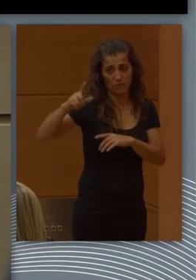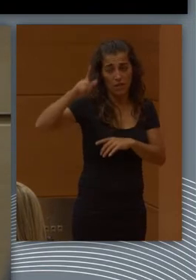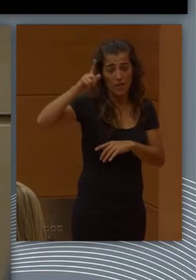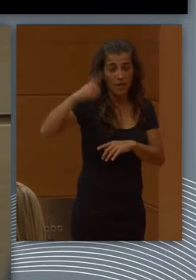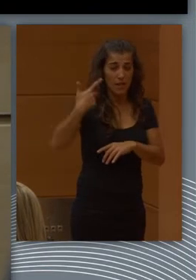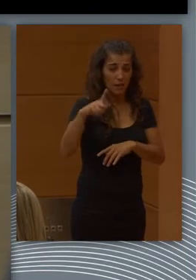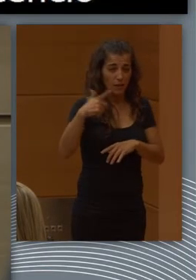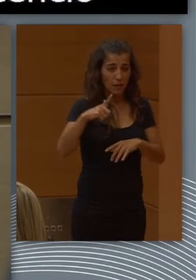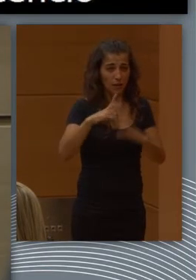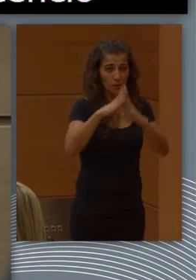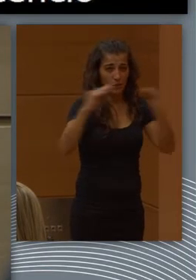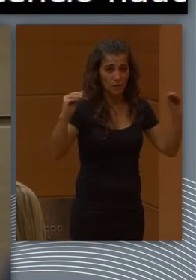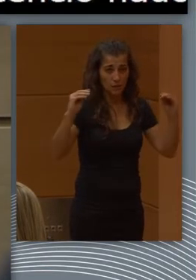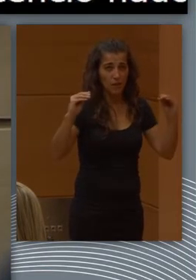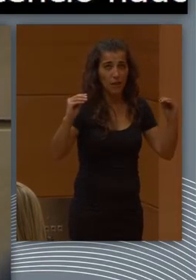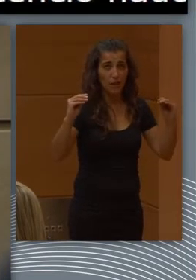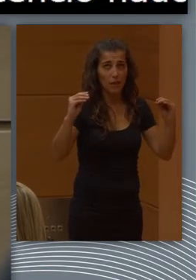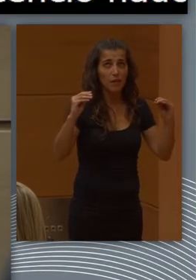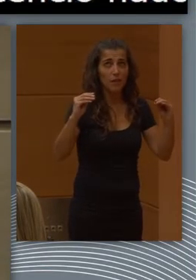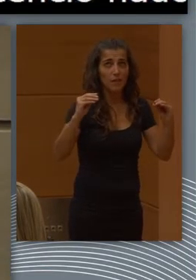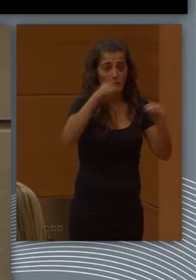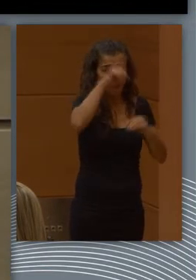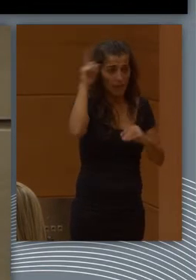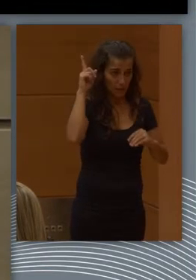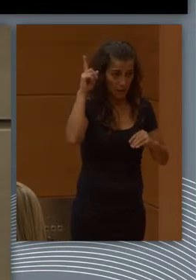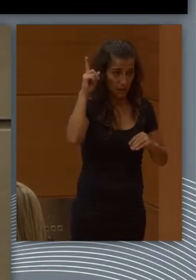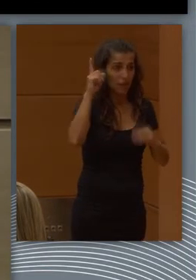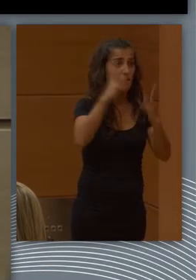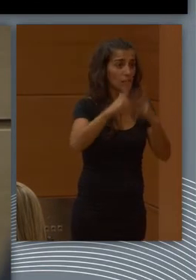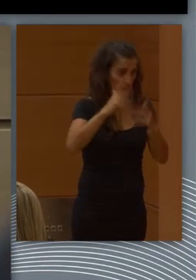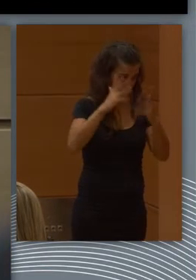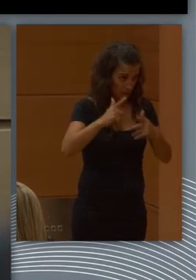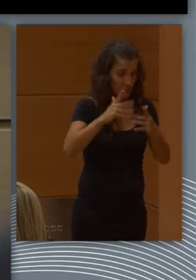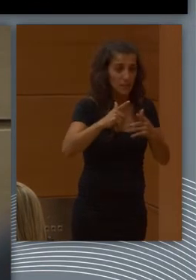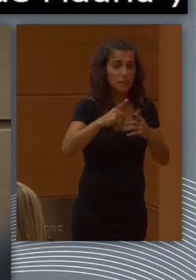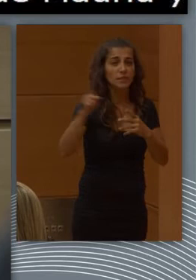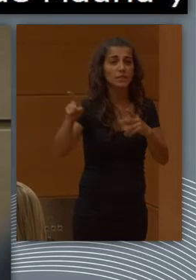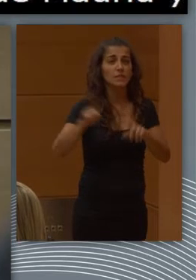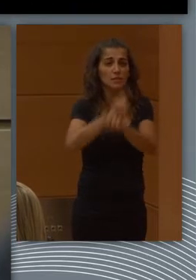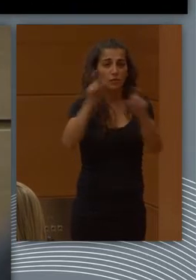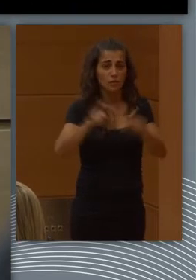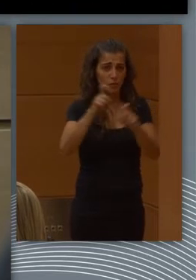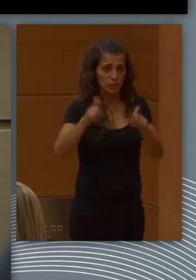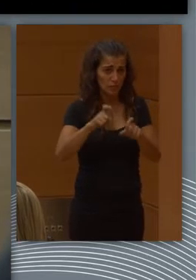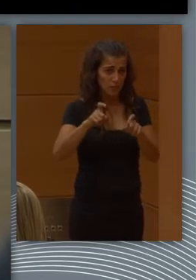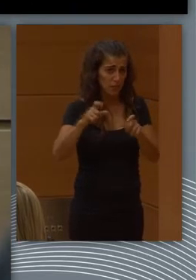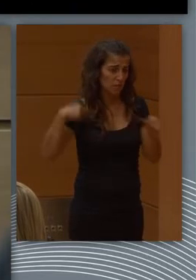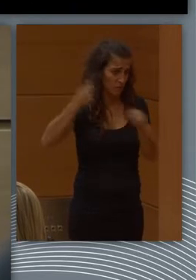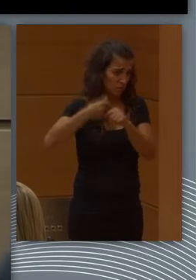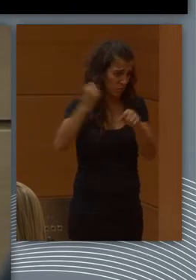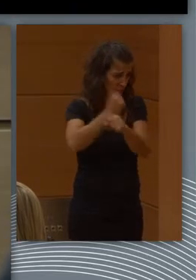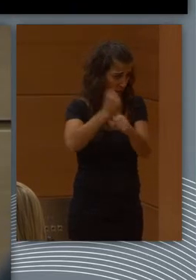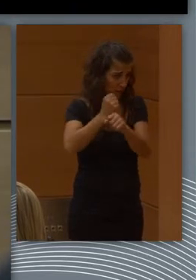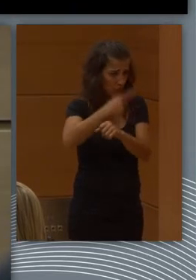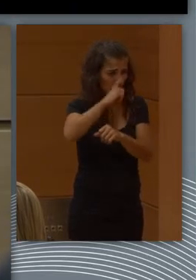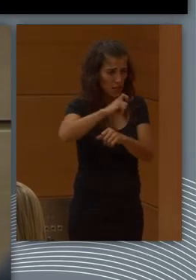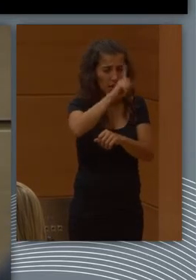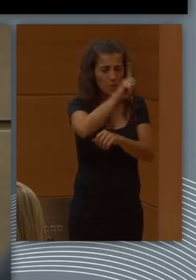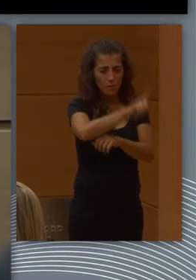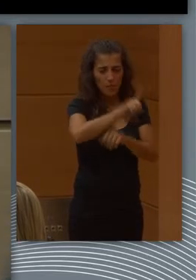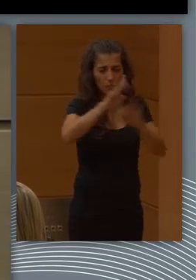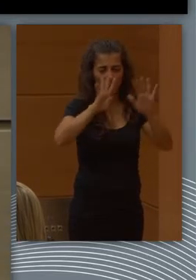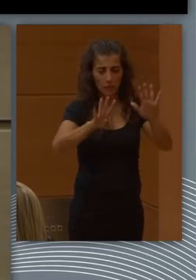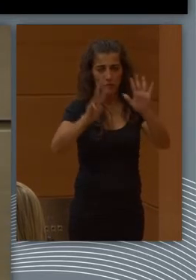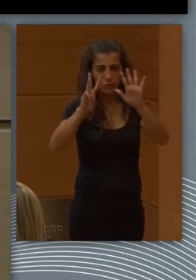Madrid, ha trabajado en el sector editorial y docente y en empresas de informática, y desde 1988 lleva trabajando